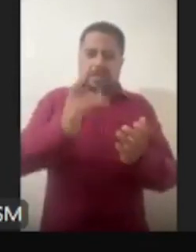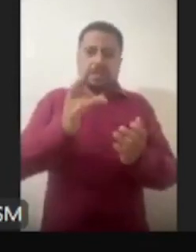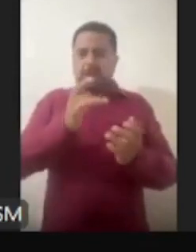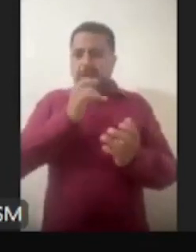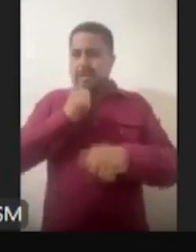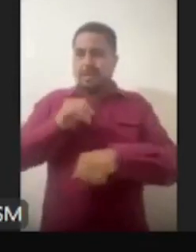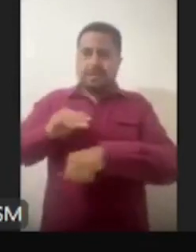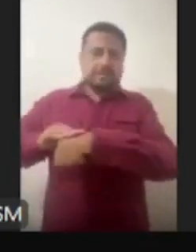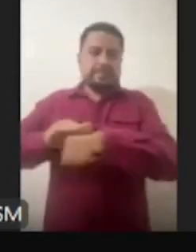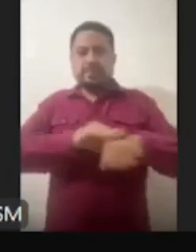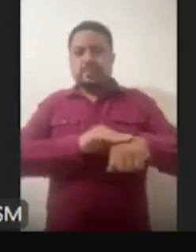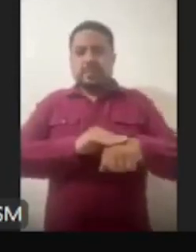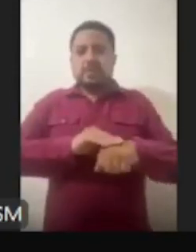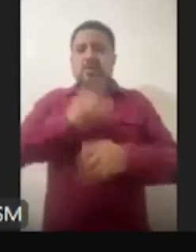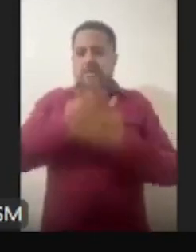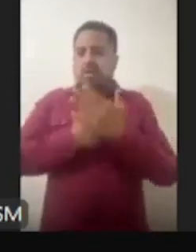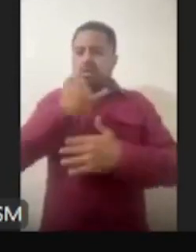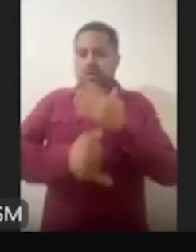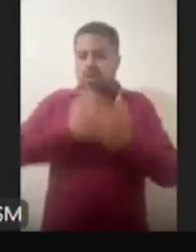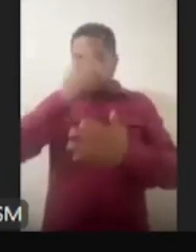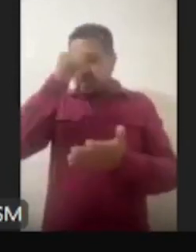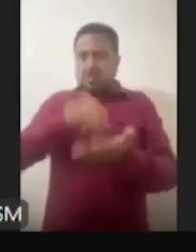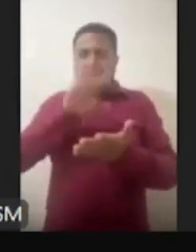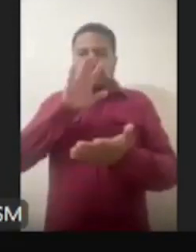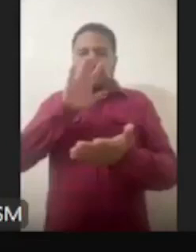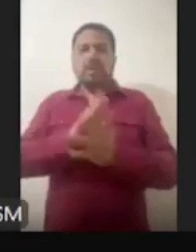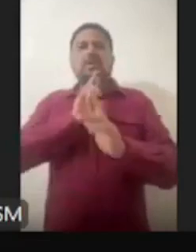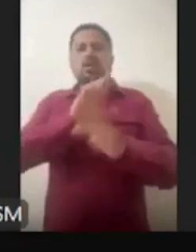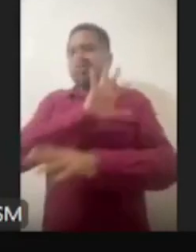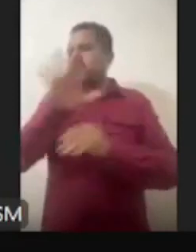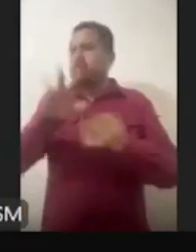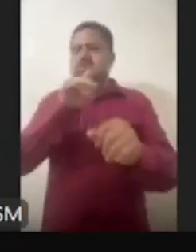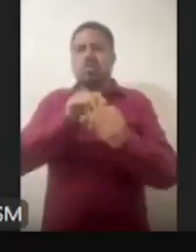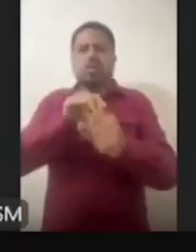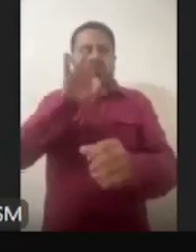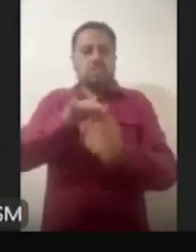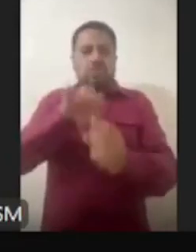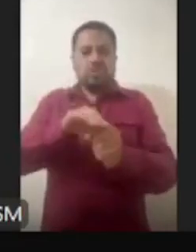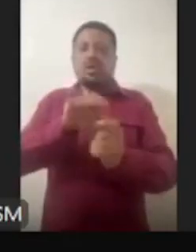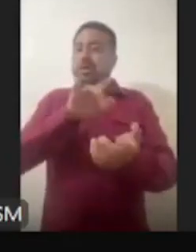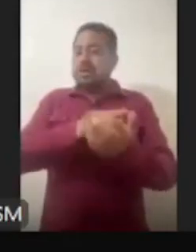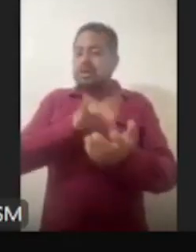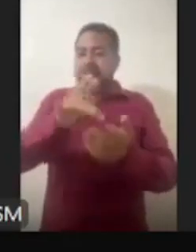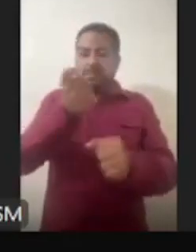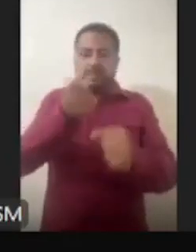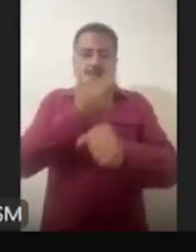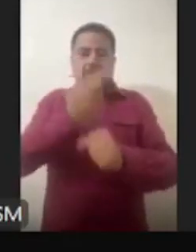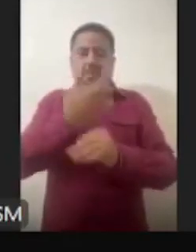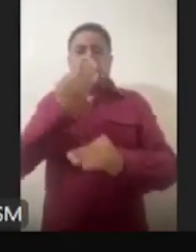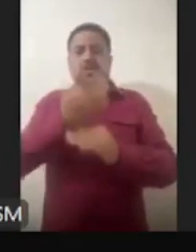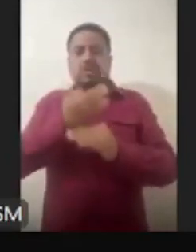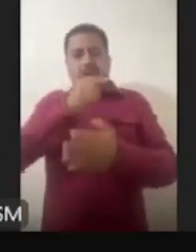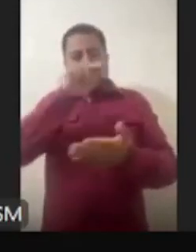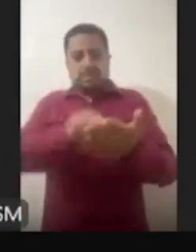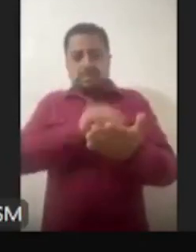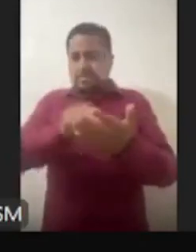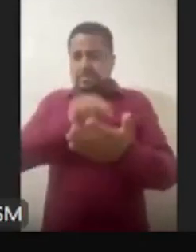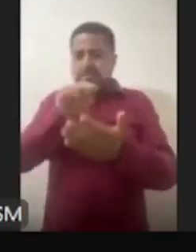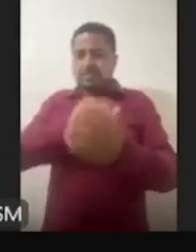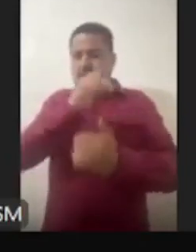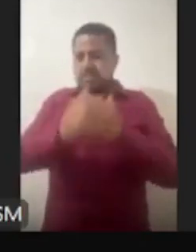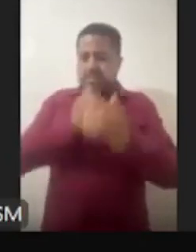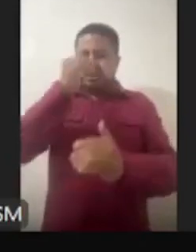magistrado. El proyecto de resolución fue aprobado por unanimidad de votos. Gracias, secretario. Le solicito recabar las firmas a la conclusión de esta